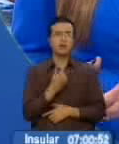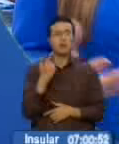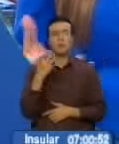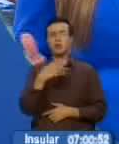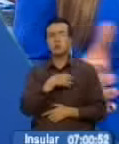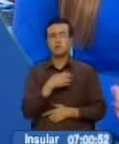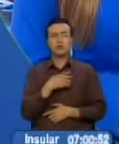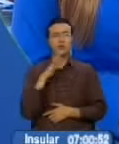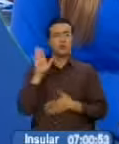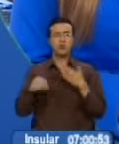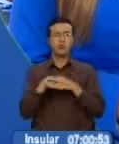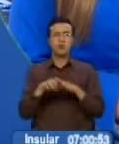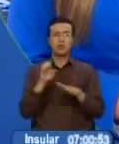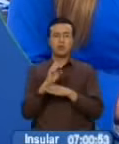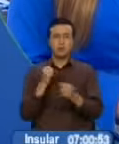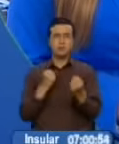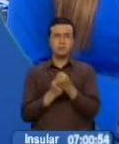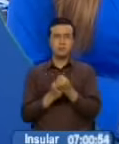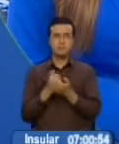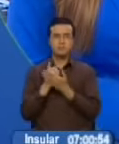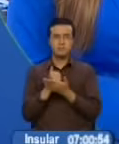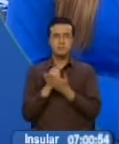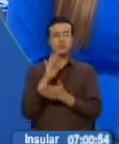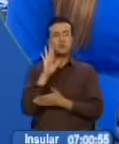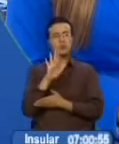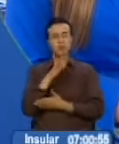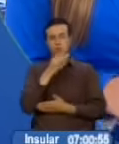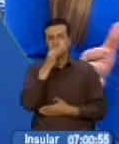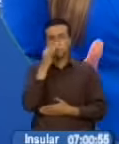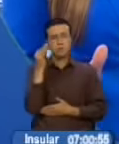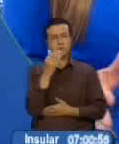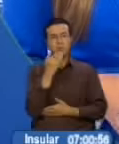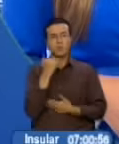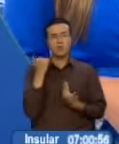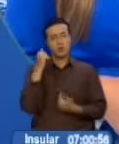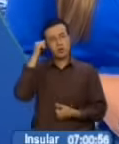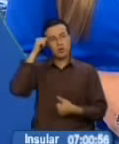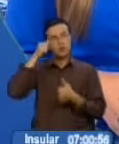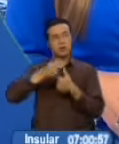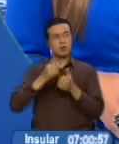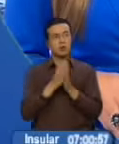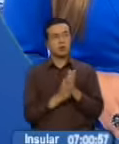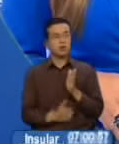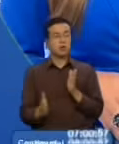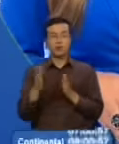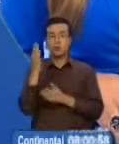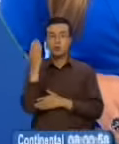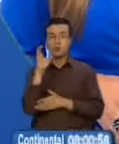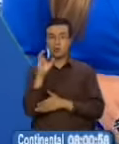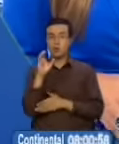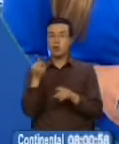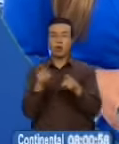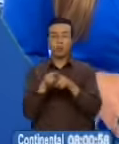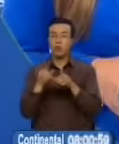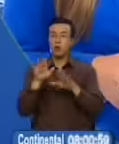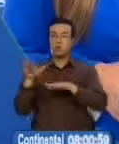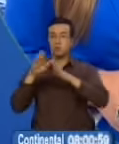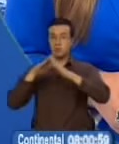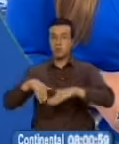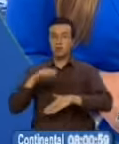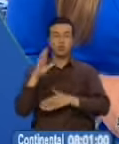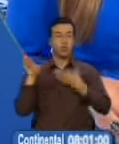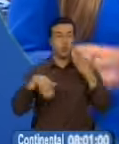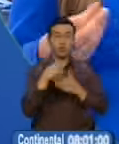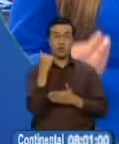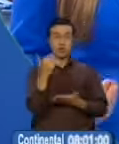Barcelona, todo el país está con esta causa, una causa noble que también, pues hay que recordar, esta taquilla se destinará para las zonas afectadas por el terremoto del 16